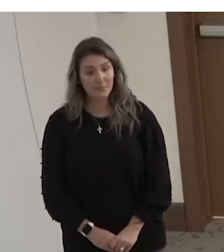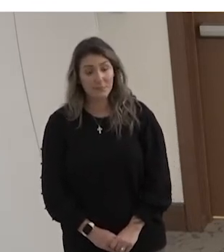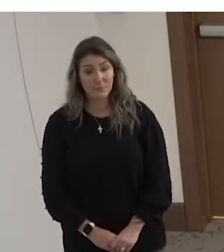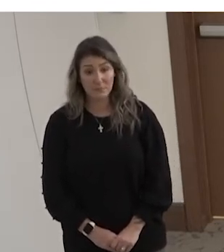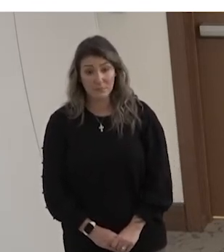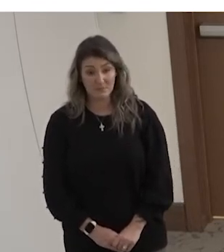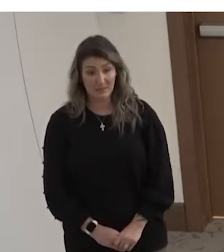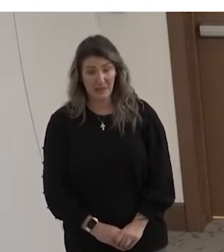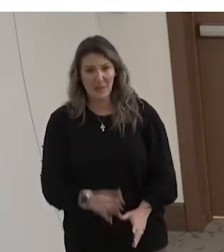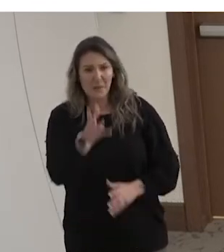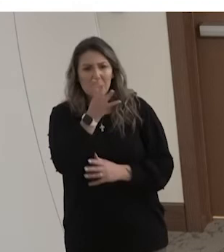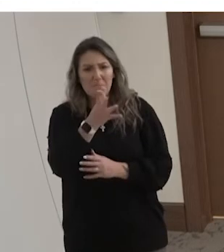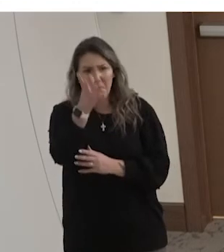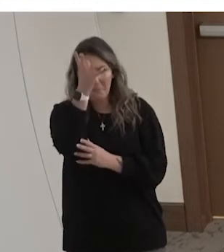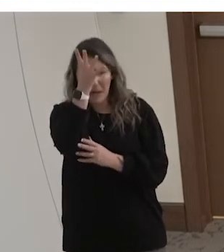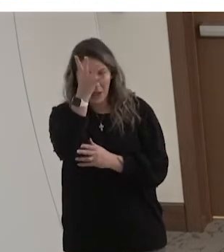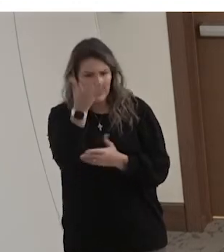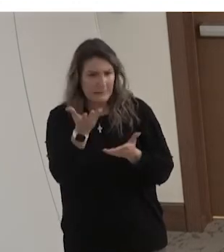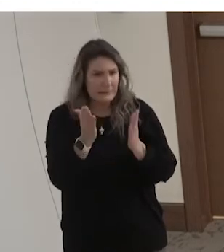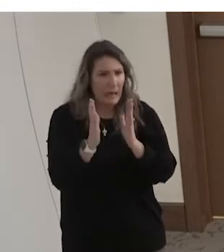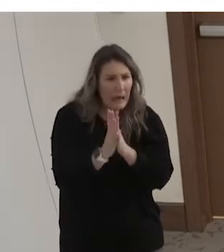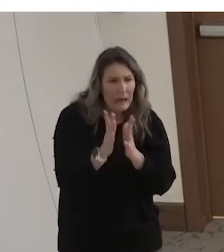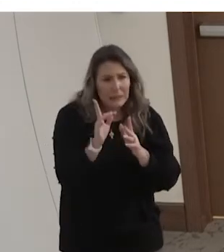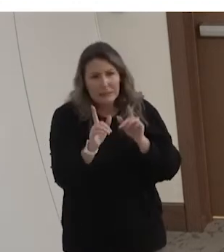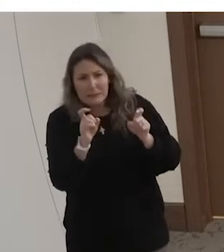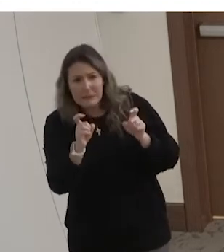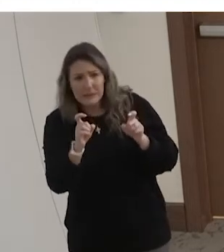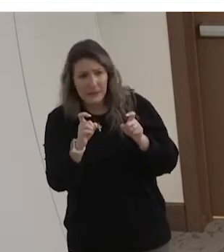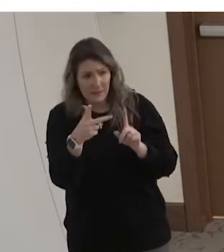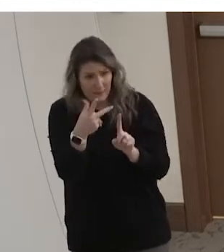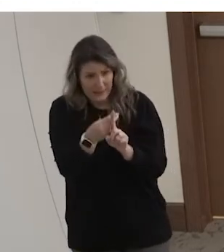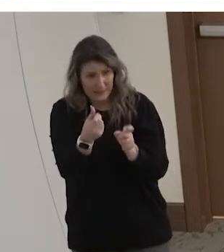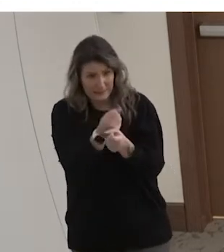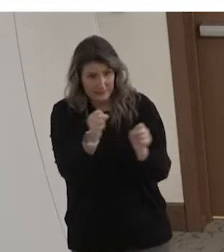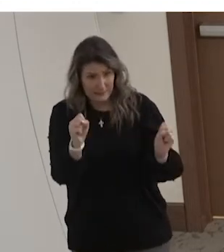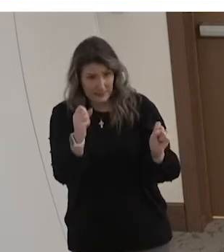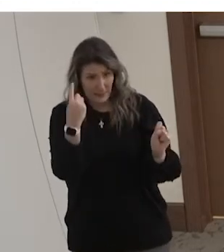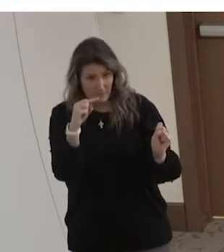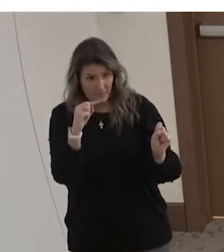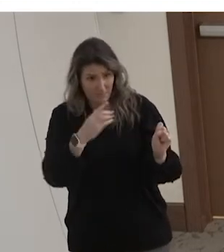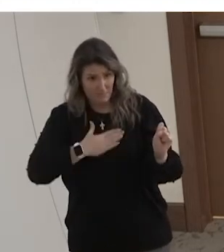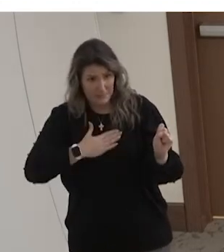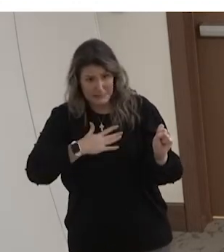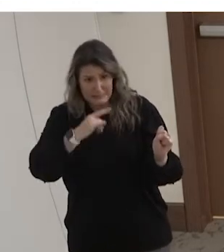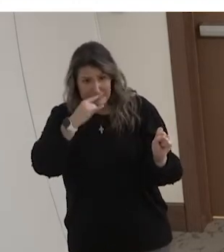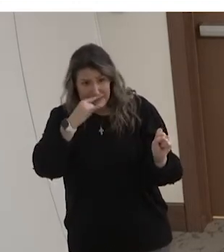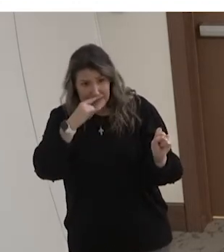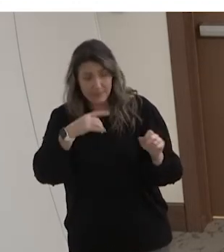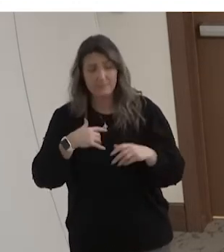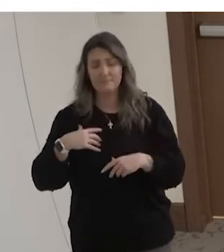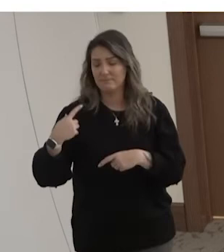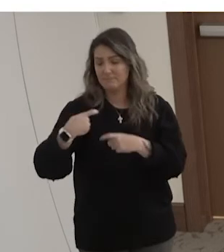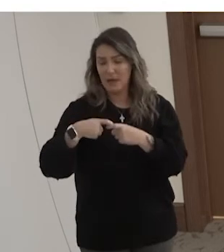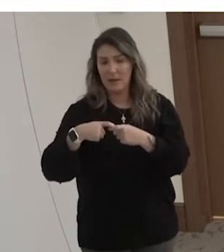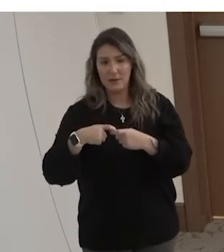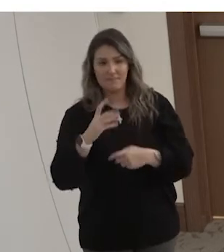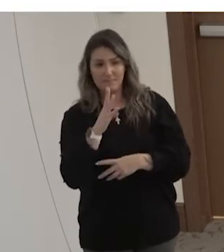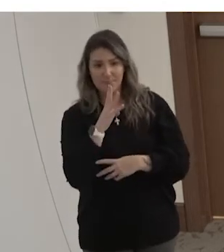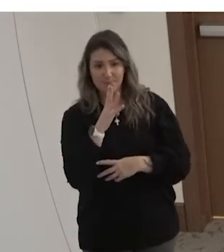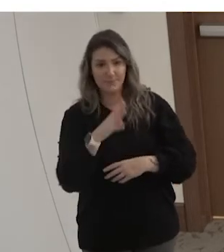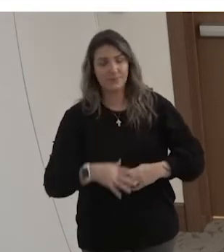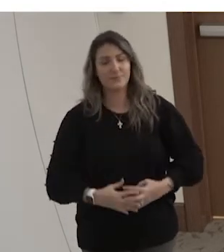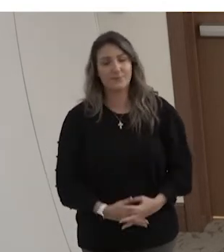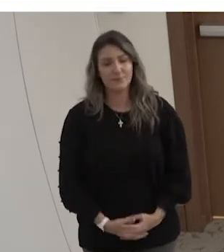Many parents ask, is the vaccine safe for kids? Muchos padres preguntan si la vacuna